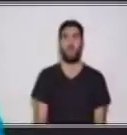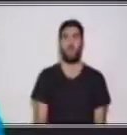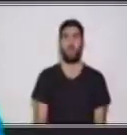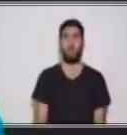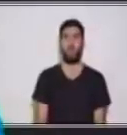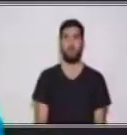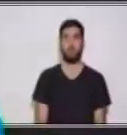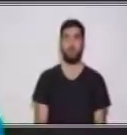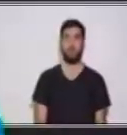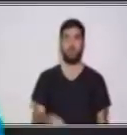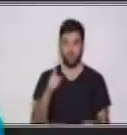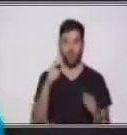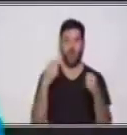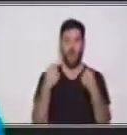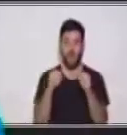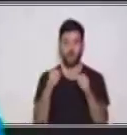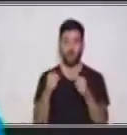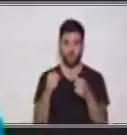Haciendo uso